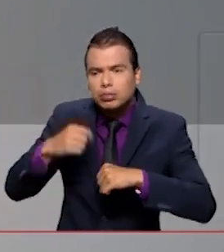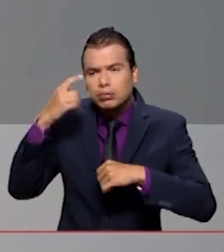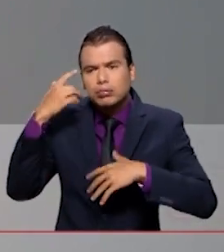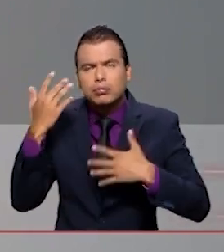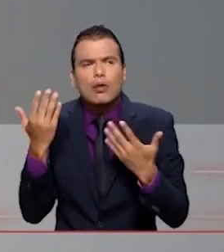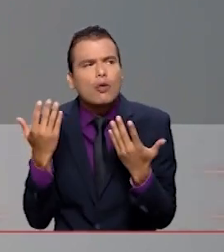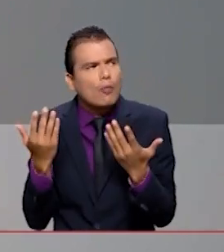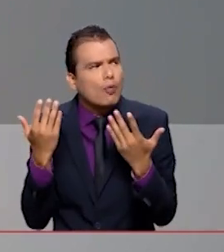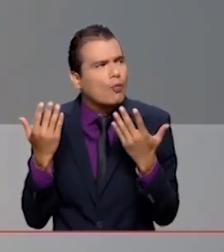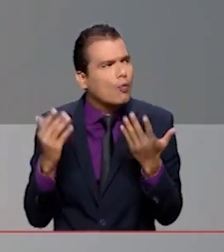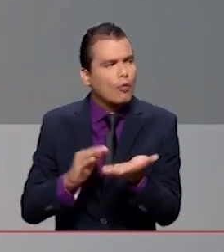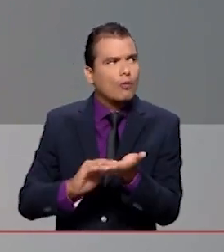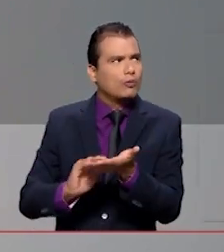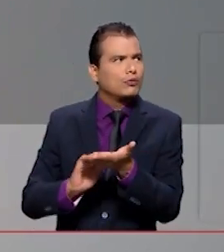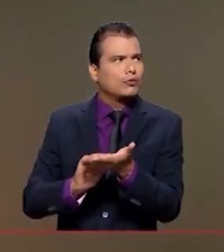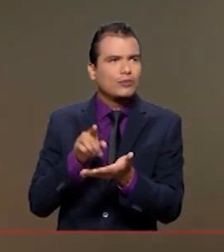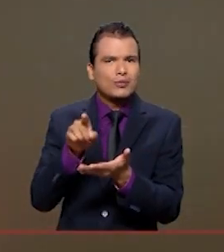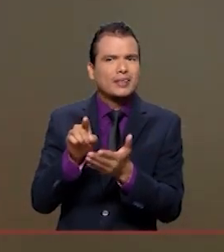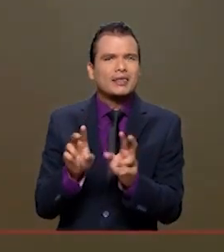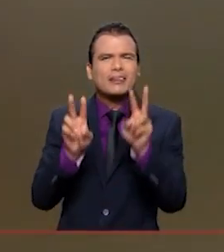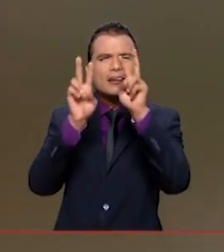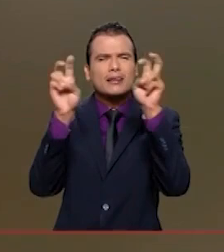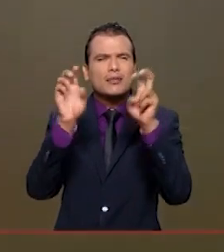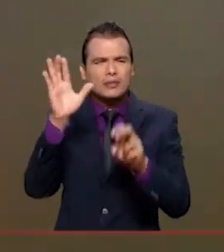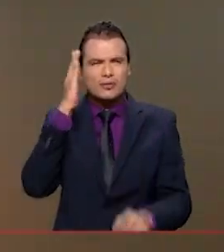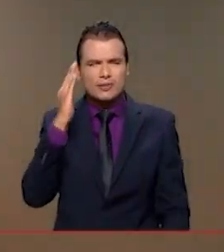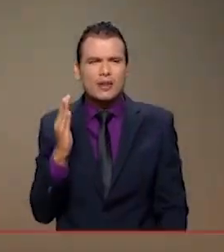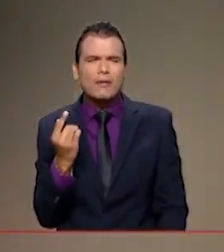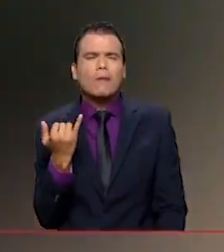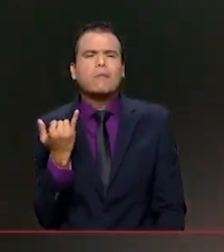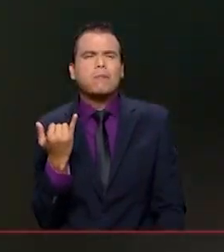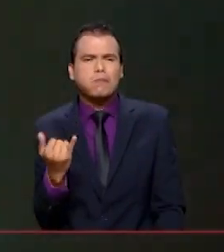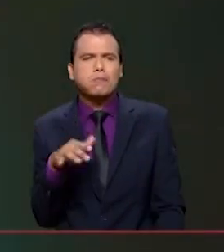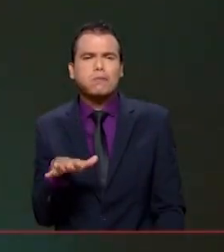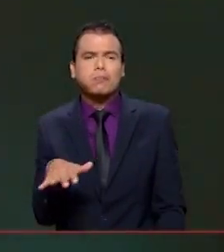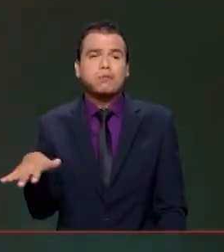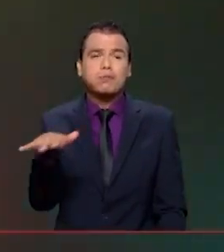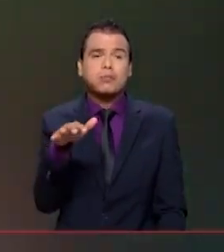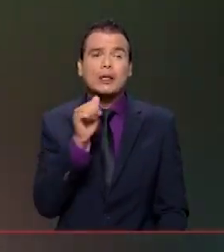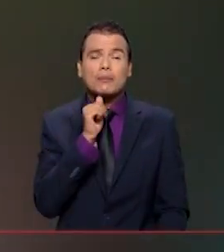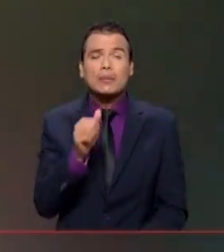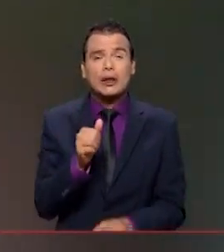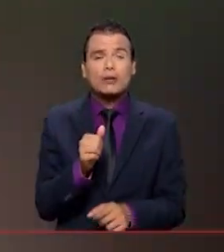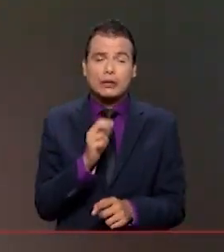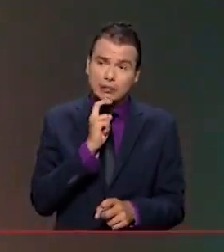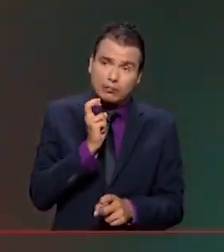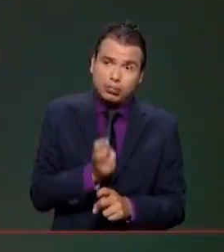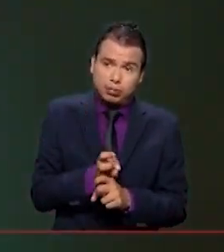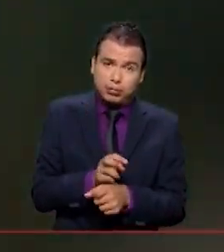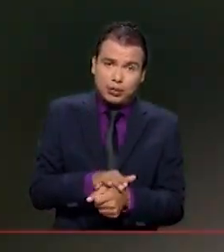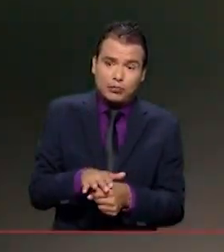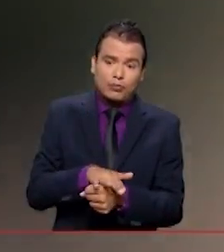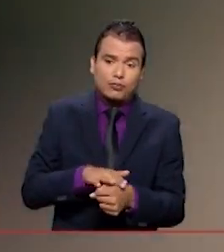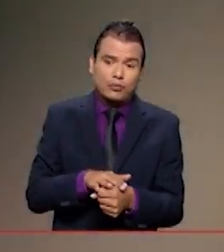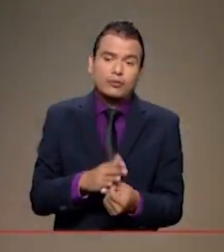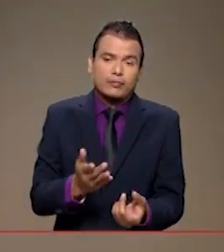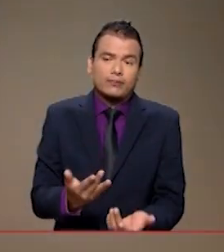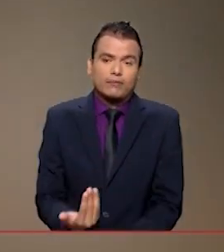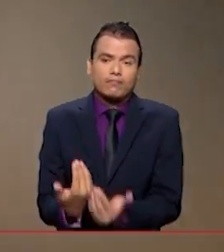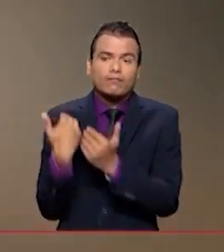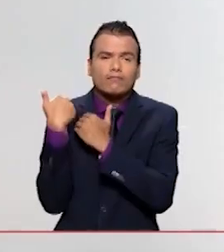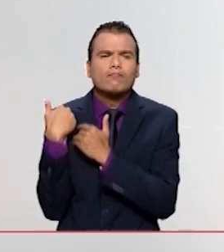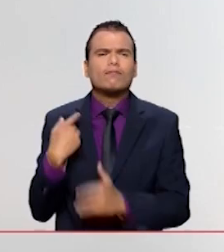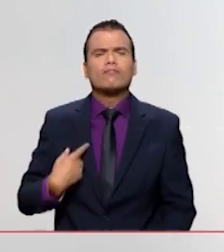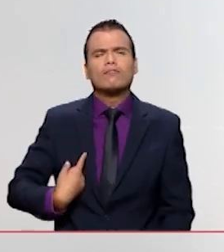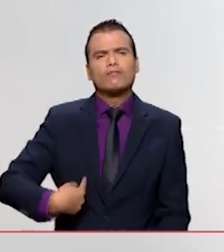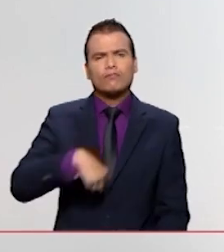necesarias en este asunto que pues, en nuestro territorio empieza a agudizarse. Y bueno, nos corresponde como institucionalidad,